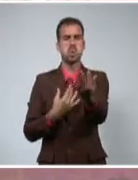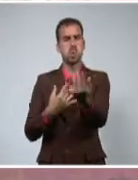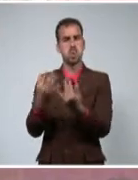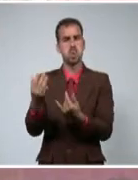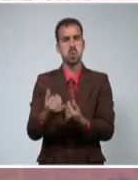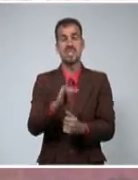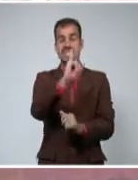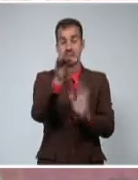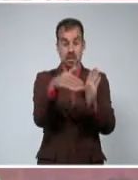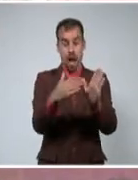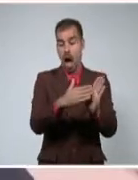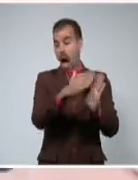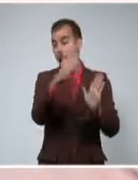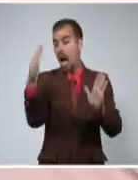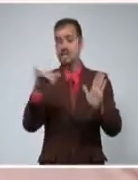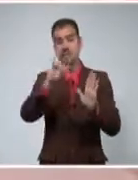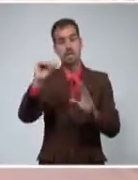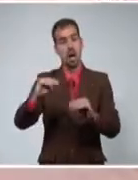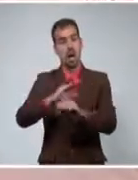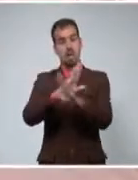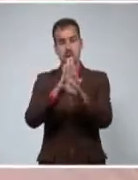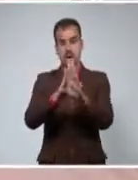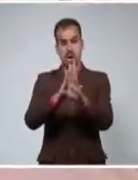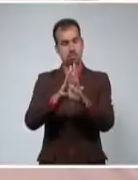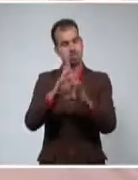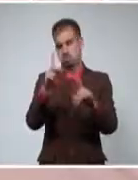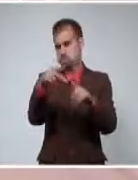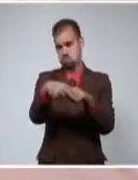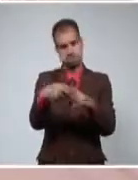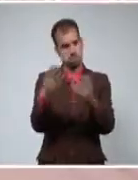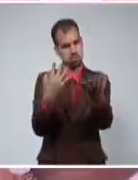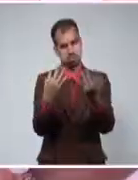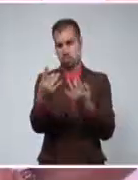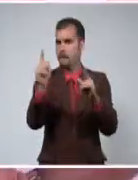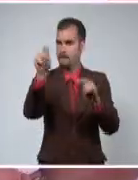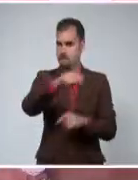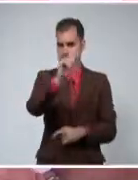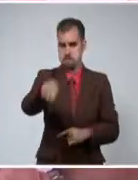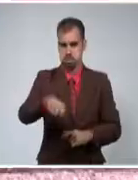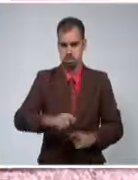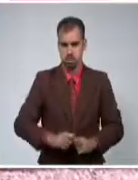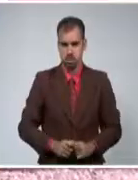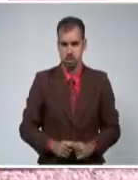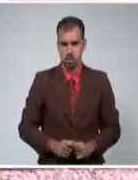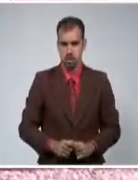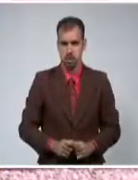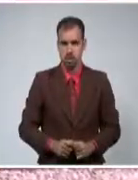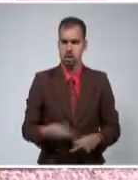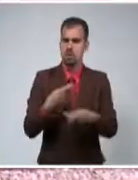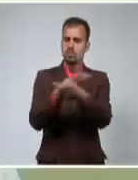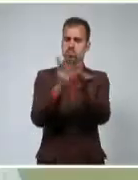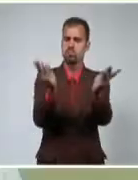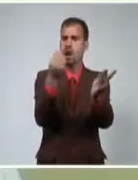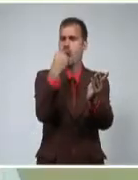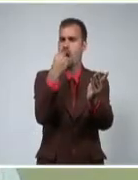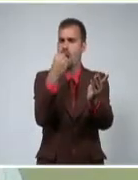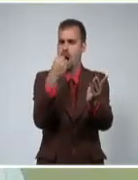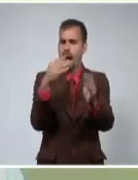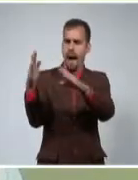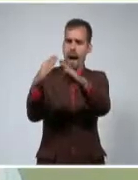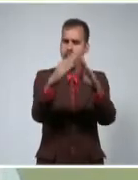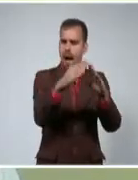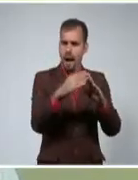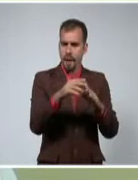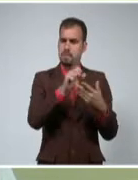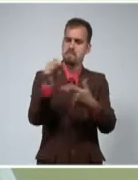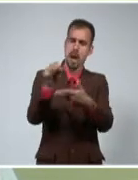6 de la mañana. También el incremento y seguimiento a la distribución de los alimentos de los asentamientos. Todo esto